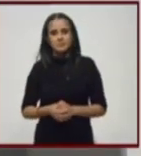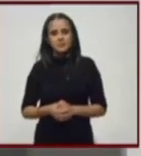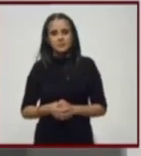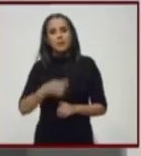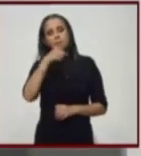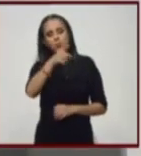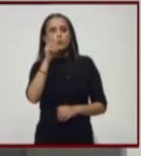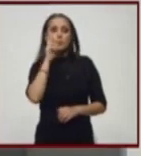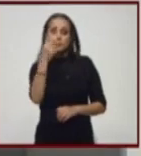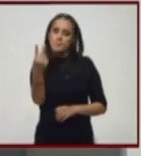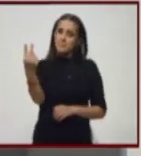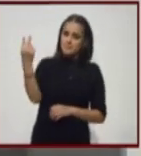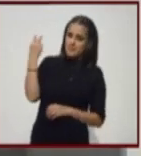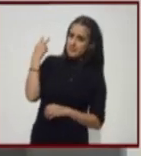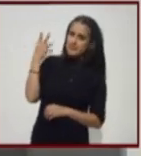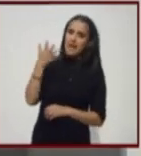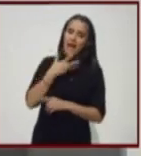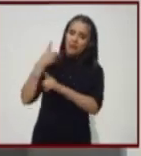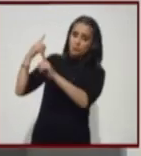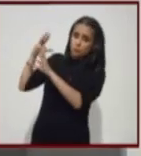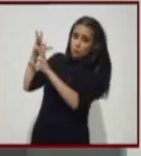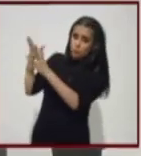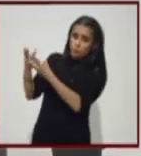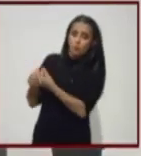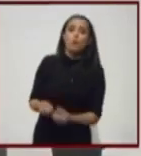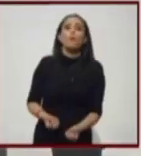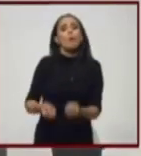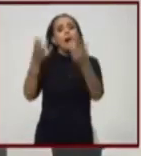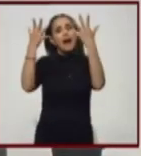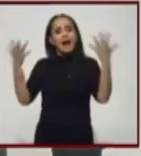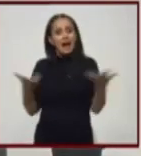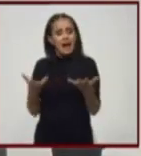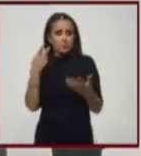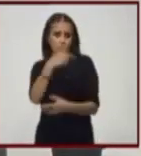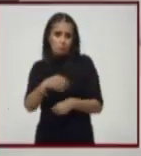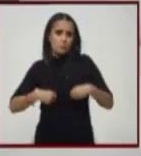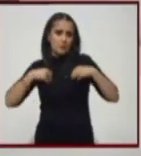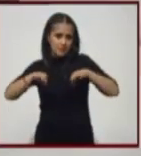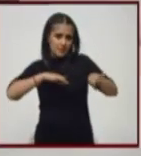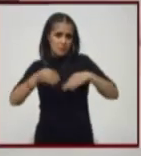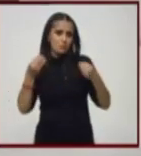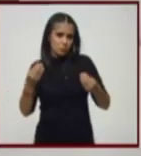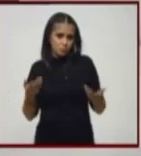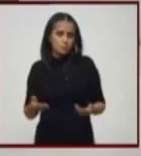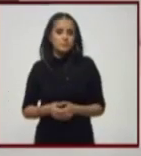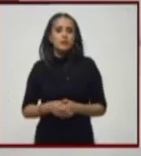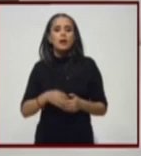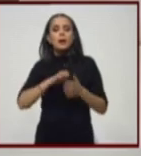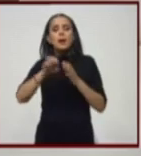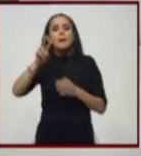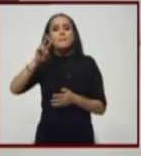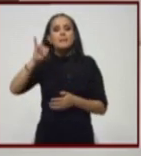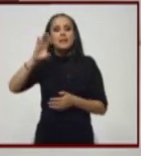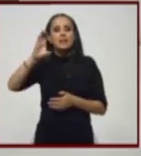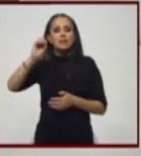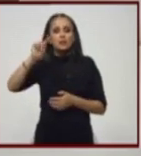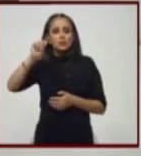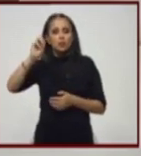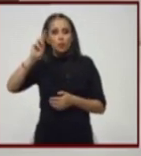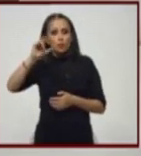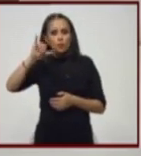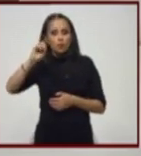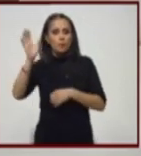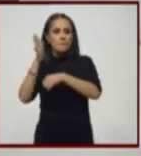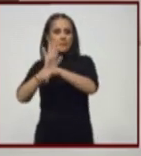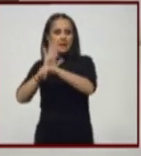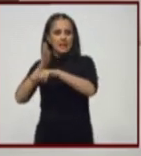sus espaldas y ahí no hay si haber había otra que era la que teníamos la de victoria aunque la otra que queríamos ver a